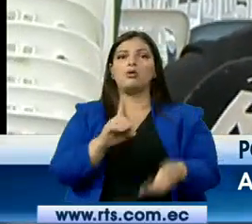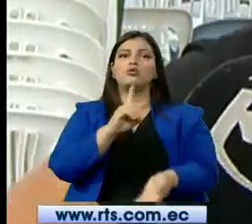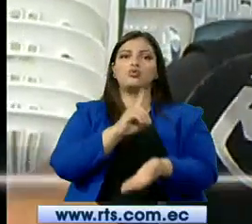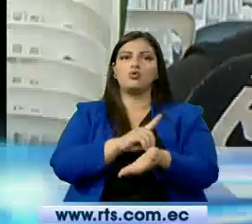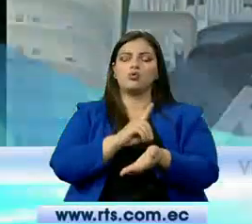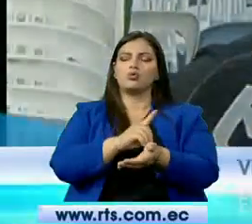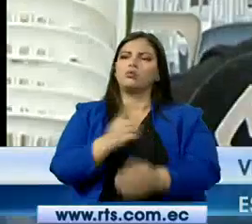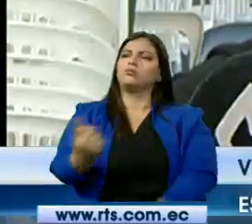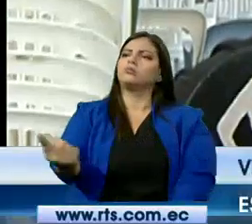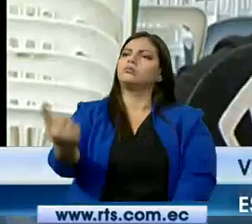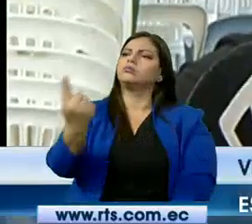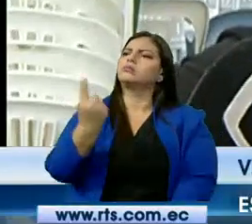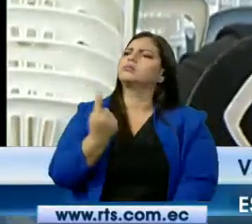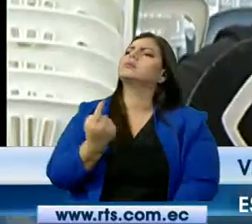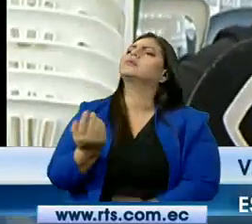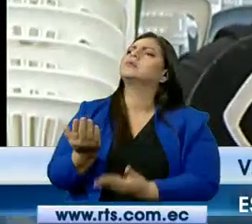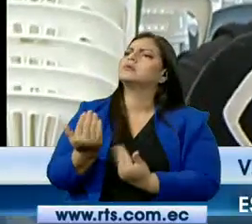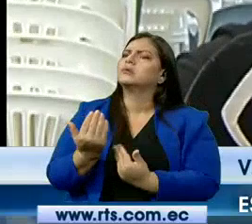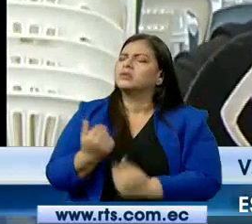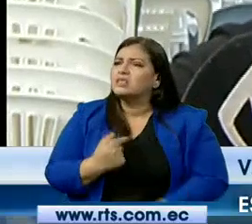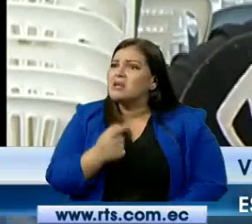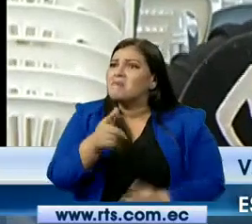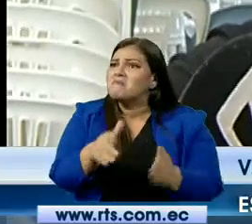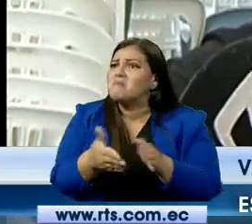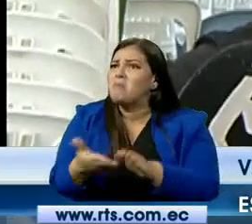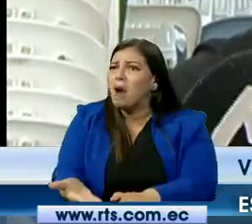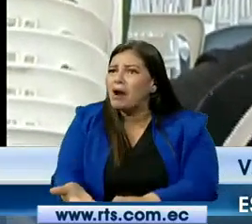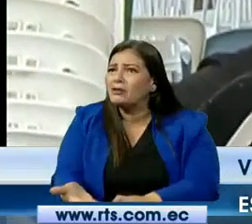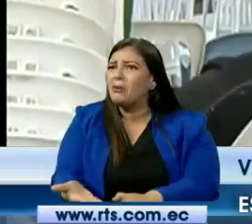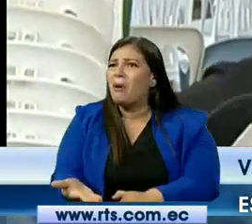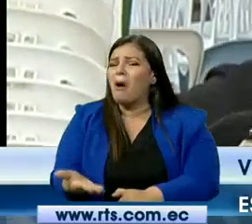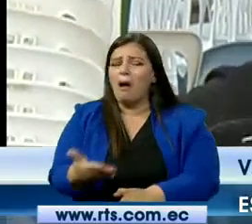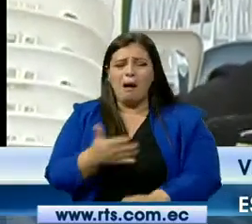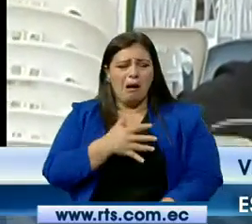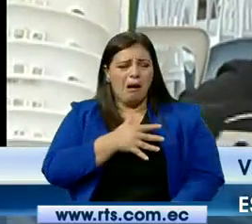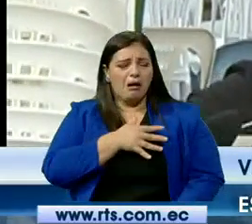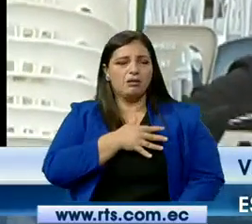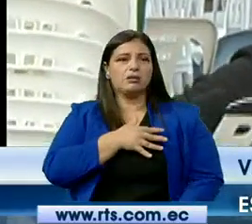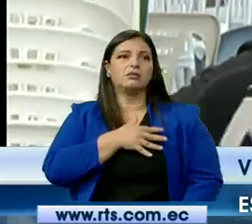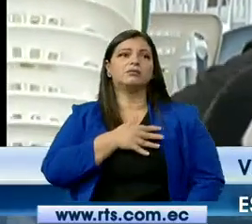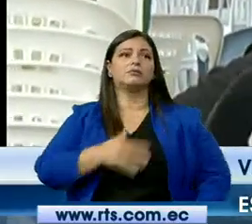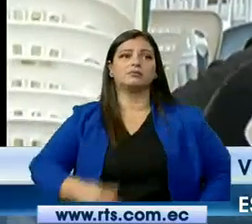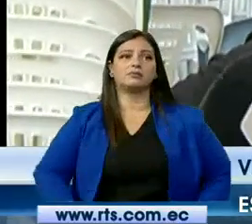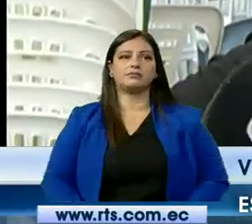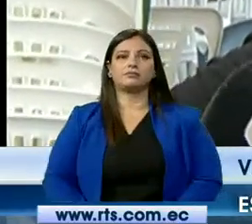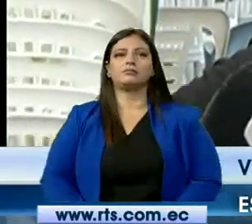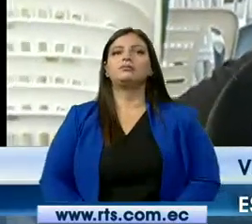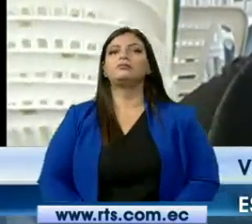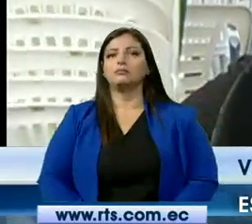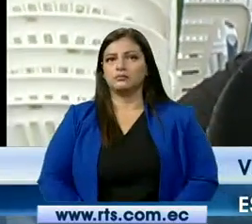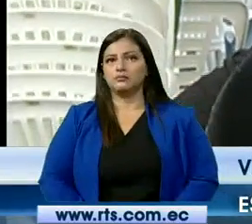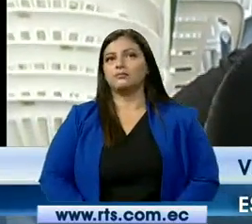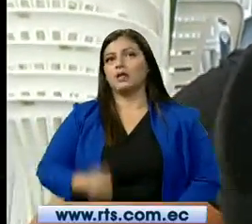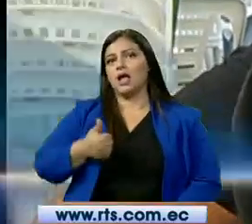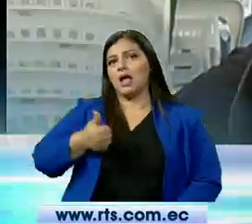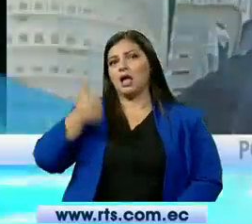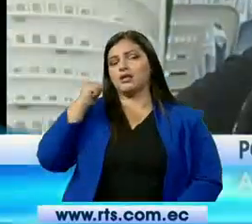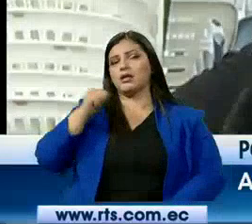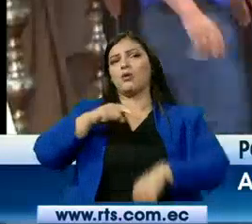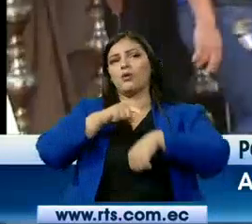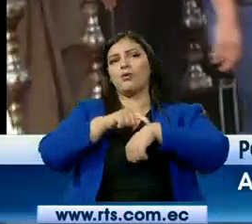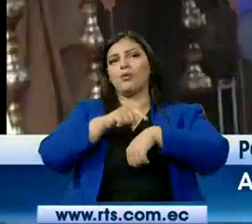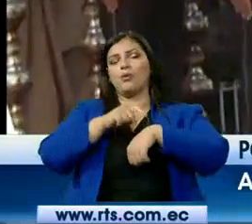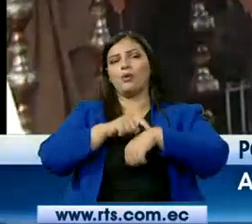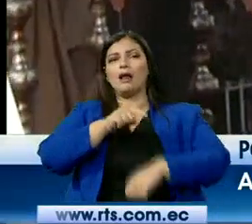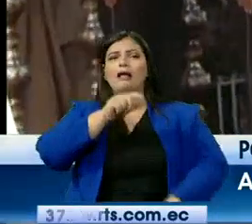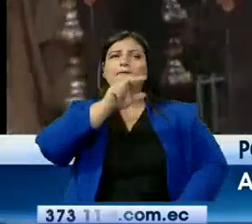llegó y se me empeoró ayer. Ya como a las 3:15 ya me le dio de la mañana un primer infarto. Ya a las 4:00 ya falleció.